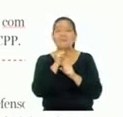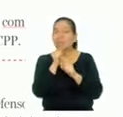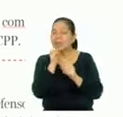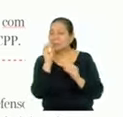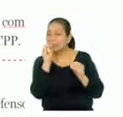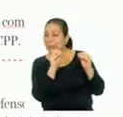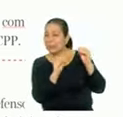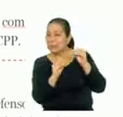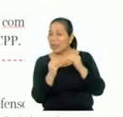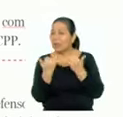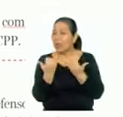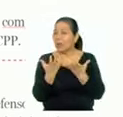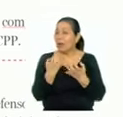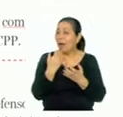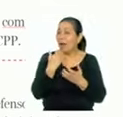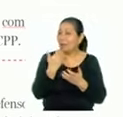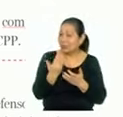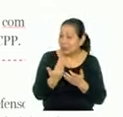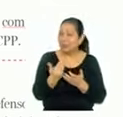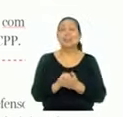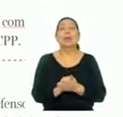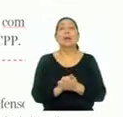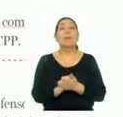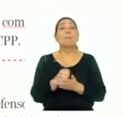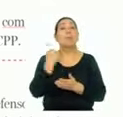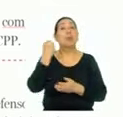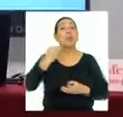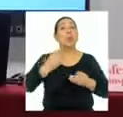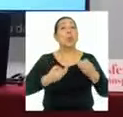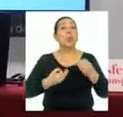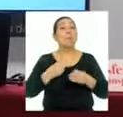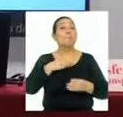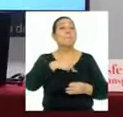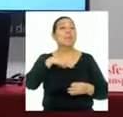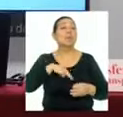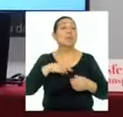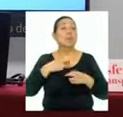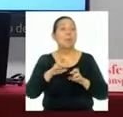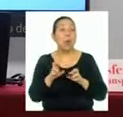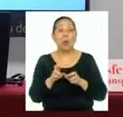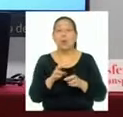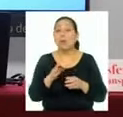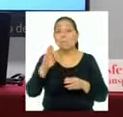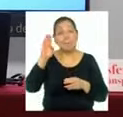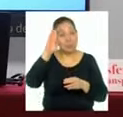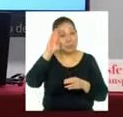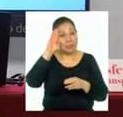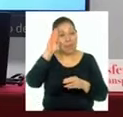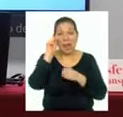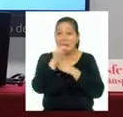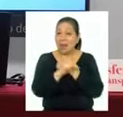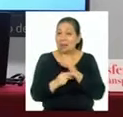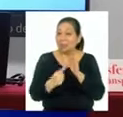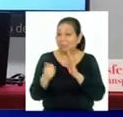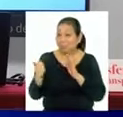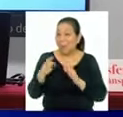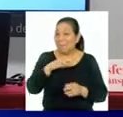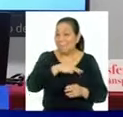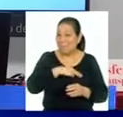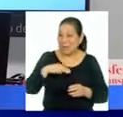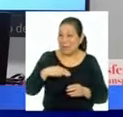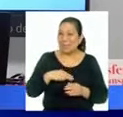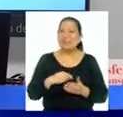todavía implementar, y ahí quiero agradecer nuevamente al Poder Judicial, al Ministerio Público y a la Policía Nacional, aquí representada por el